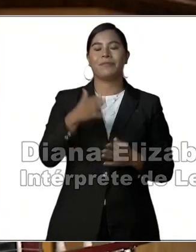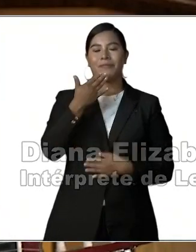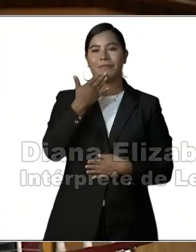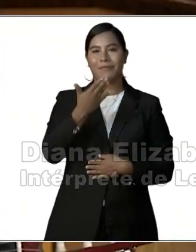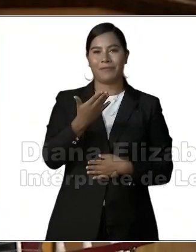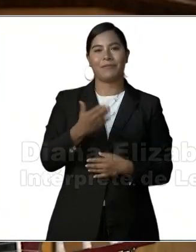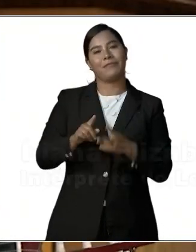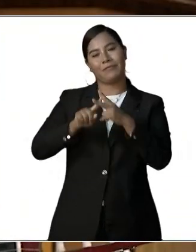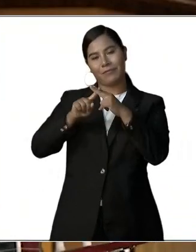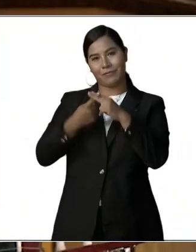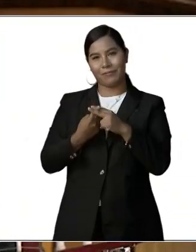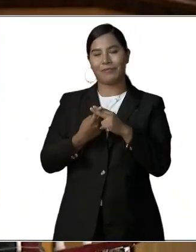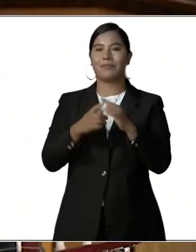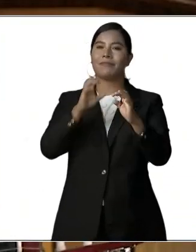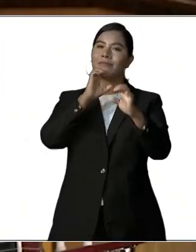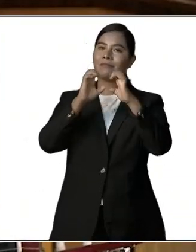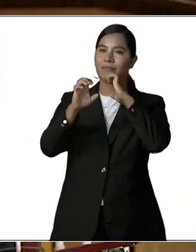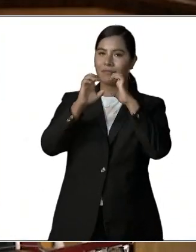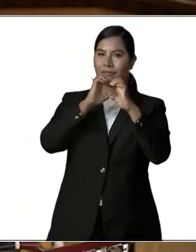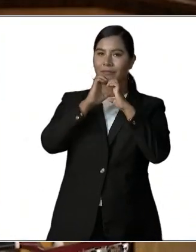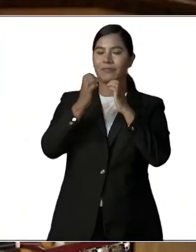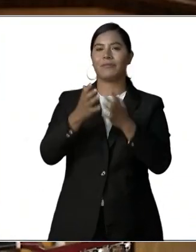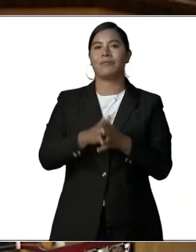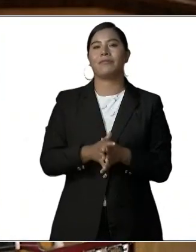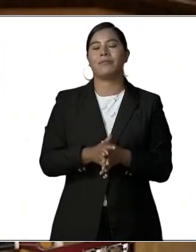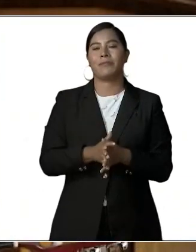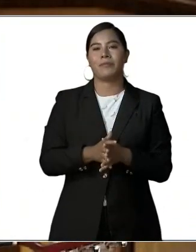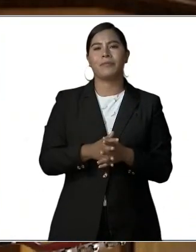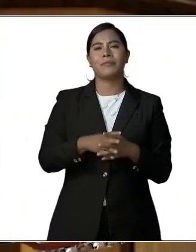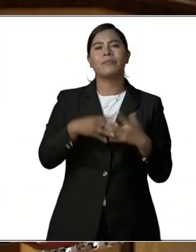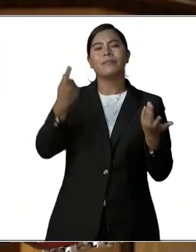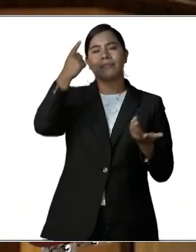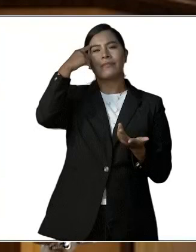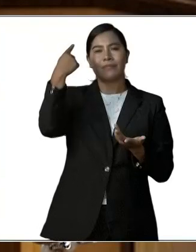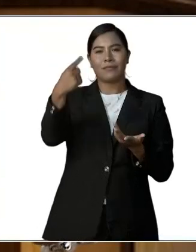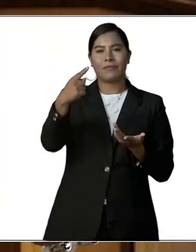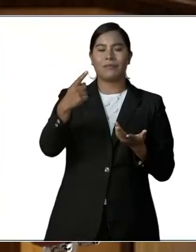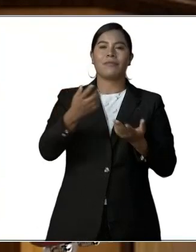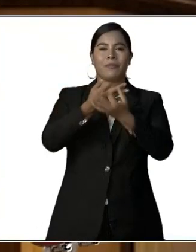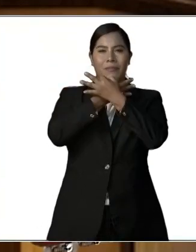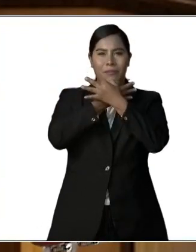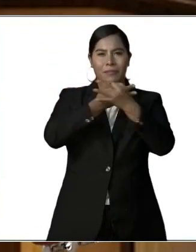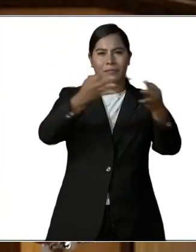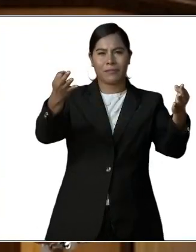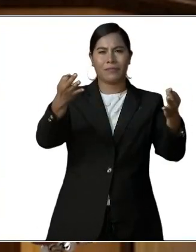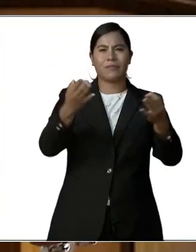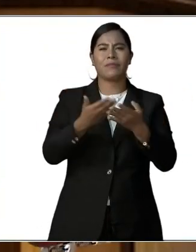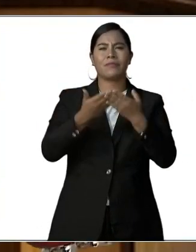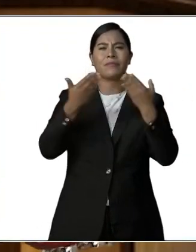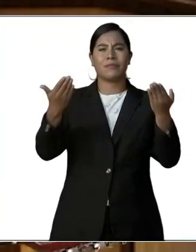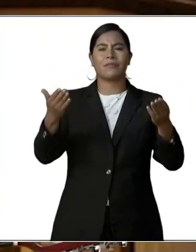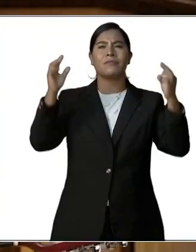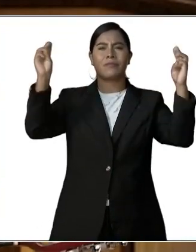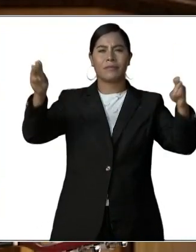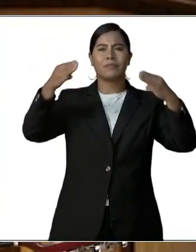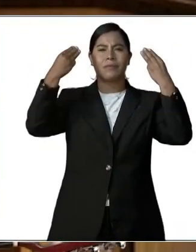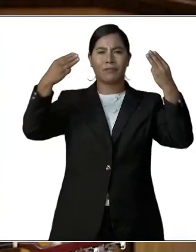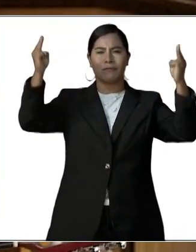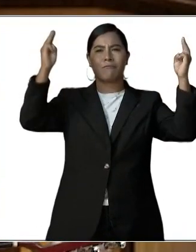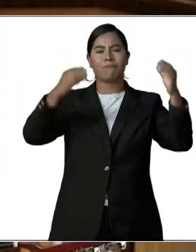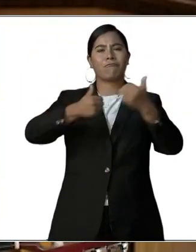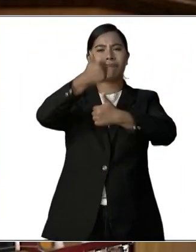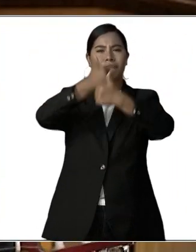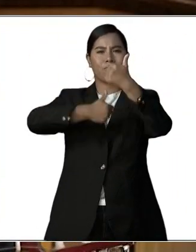dar inicio a esta entrevista, a esta parte para darles a conocer a todos ustedes en qué va a consistir este Concurso